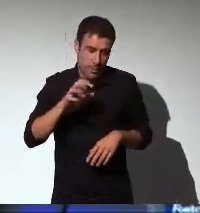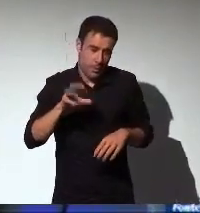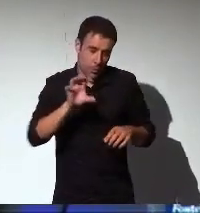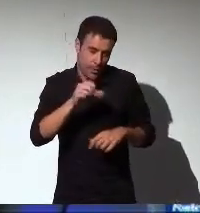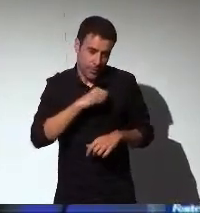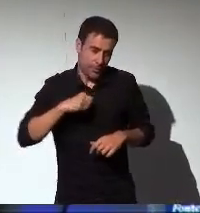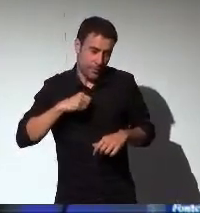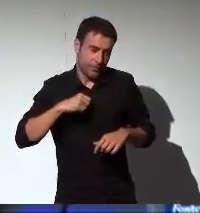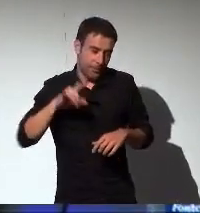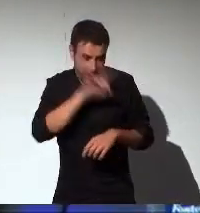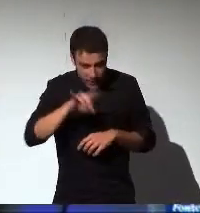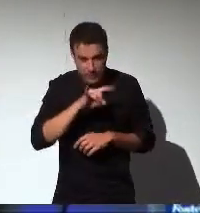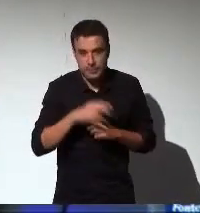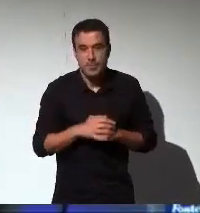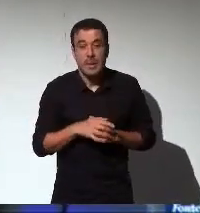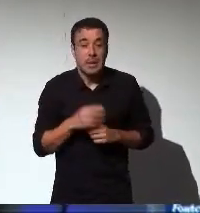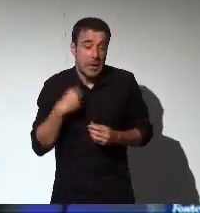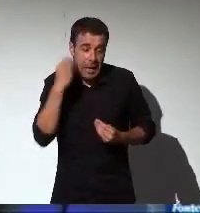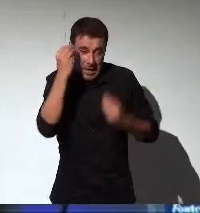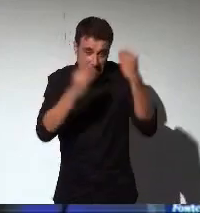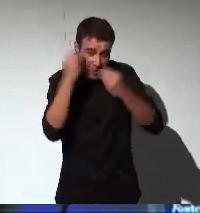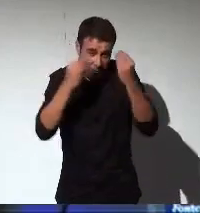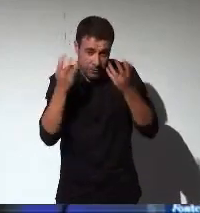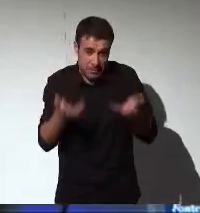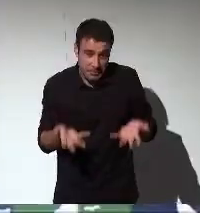más, simplemente unas reflexiones que ahí las dejo, por si alguien